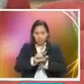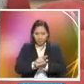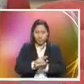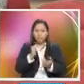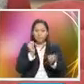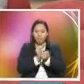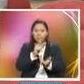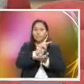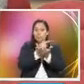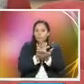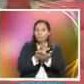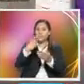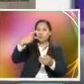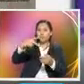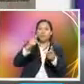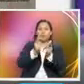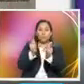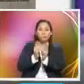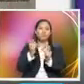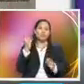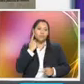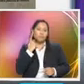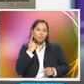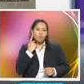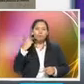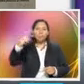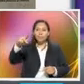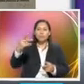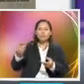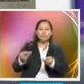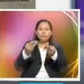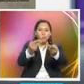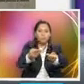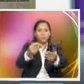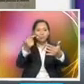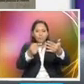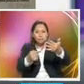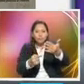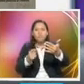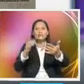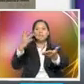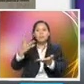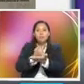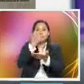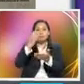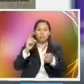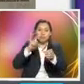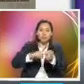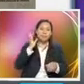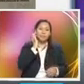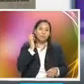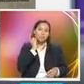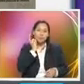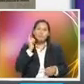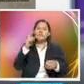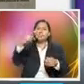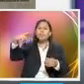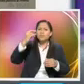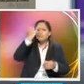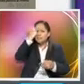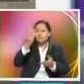plataformas programáticas de los partidos políticos, es decir, las propuestas que tienen en caso de que lleguen a la Asamblea Constituyente. Y entonces ahí, como tú